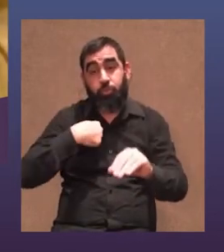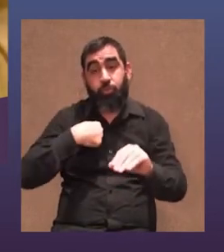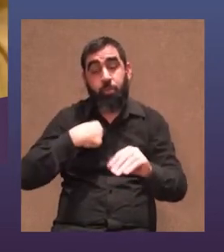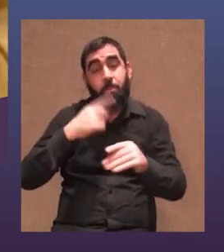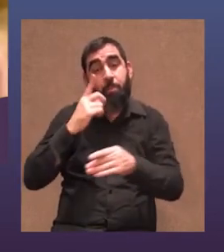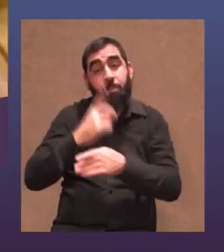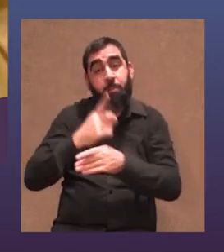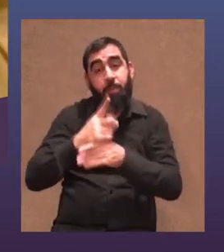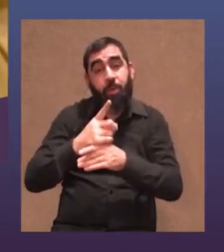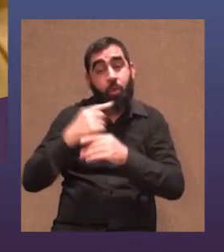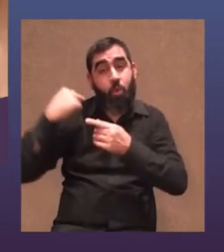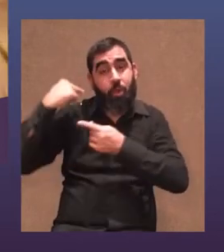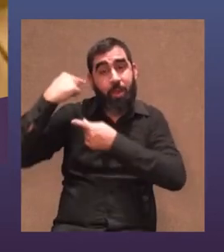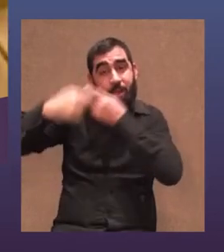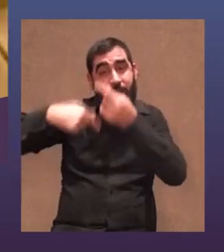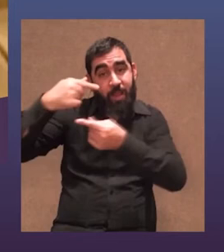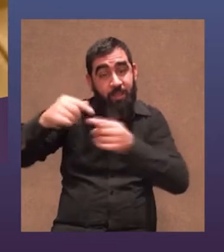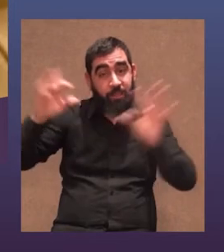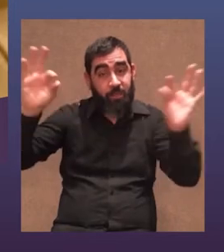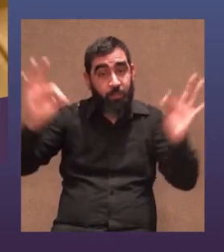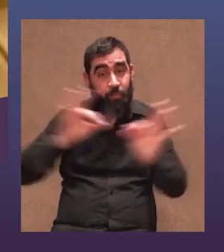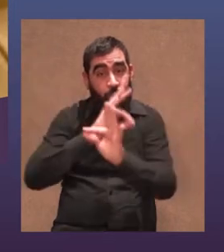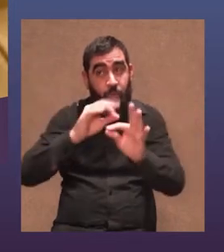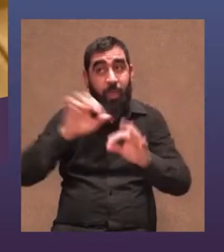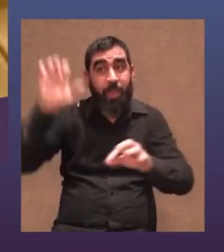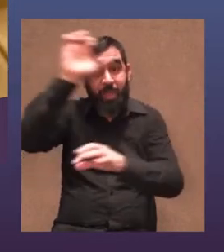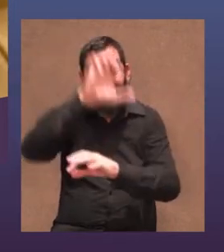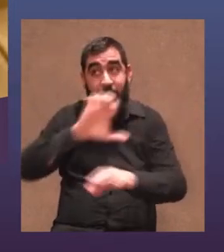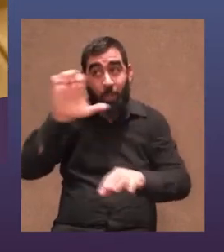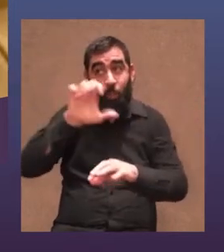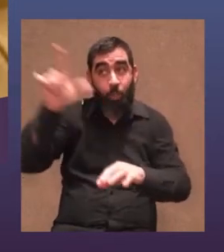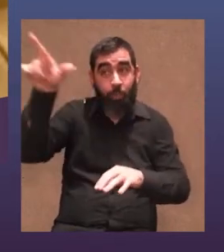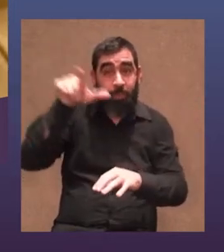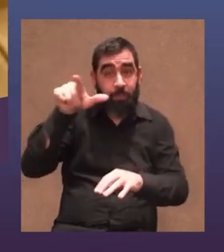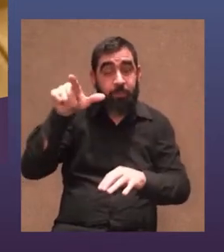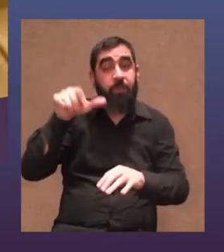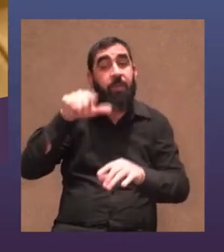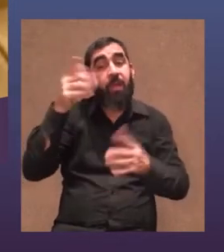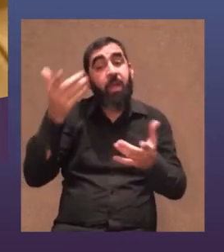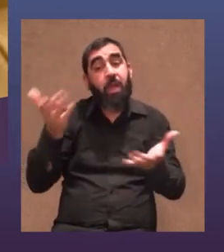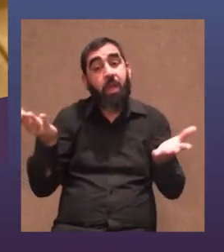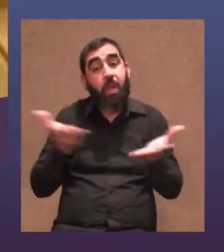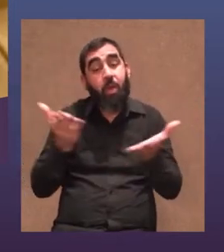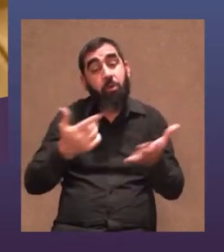formación de música clásica europea